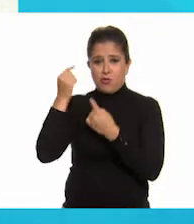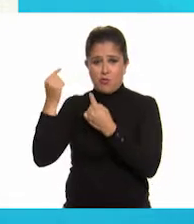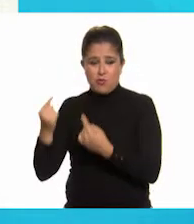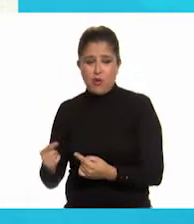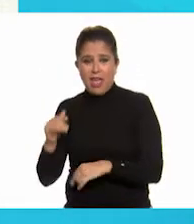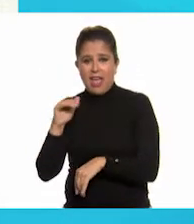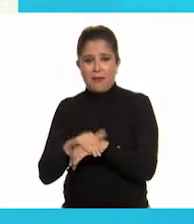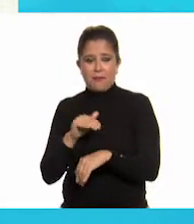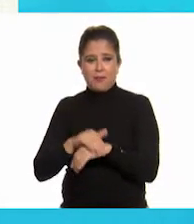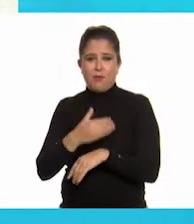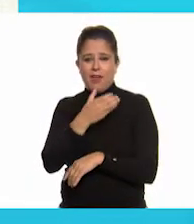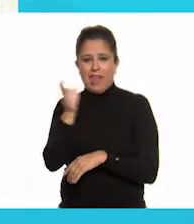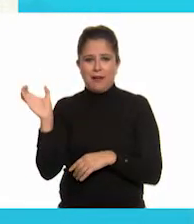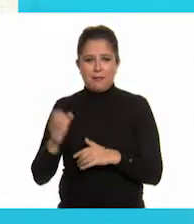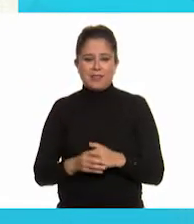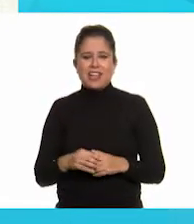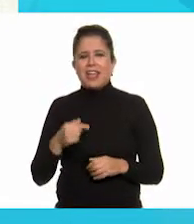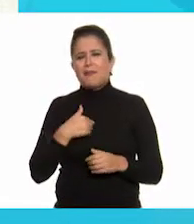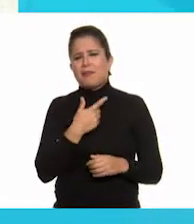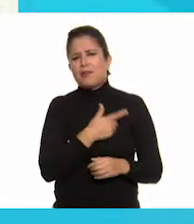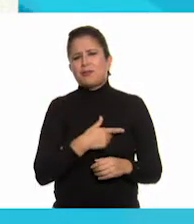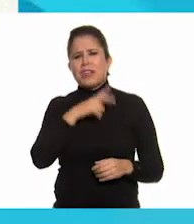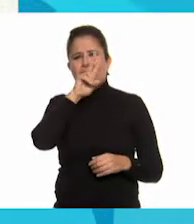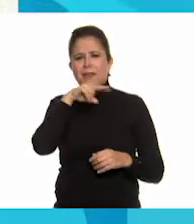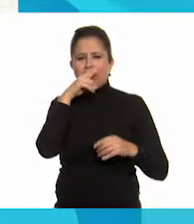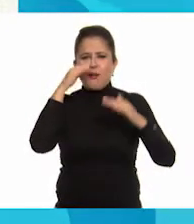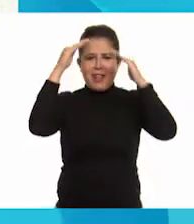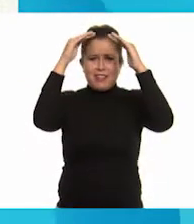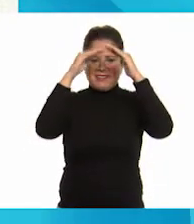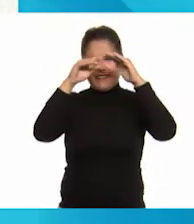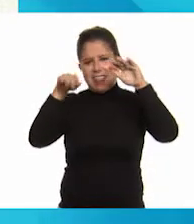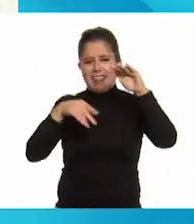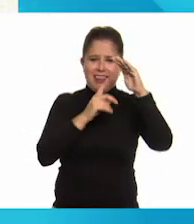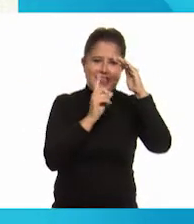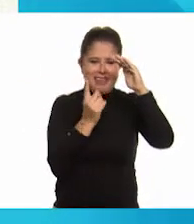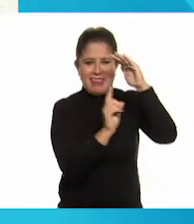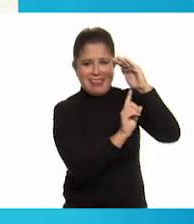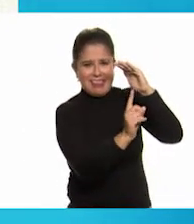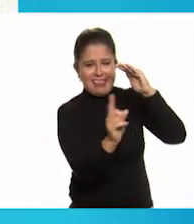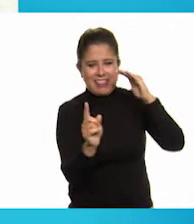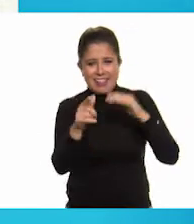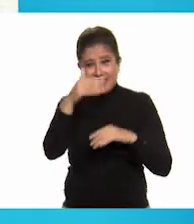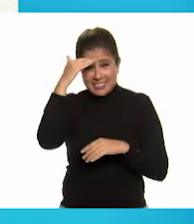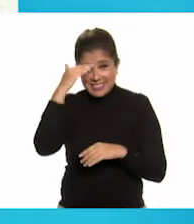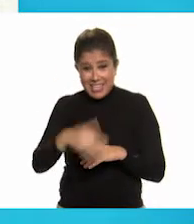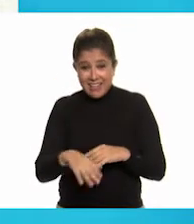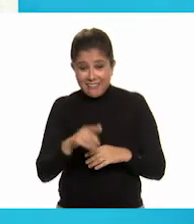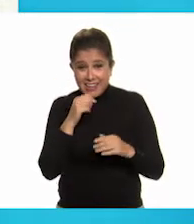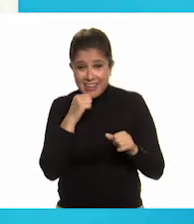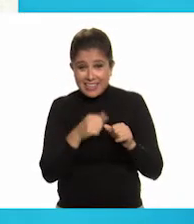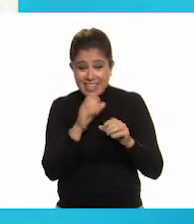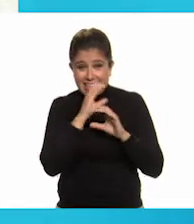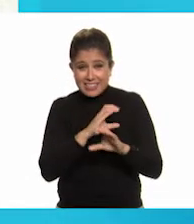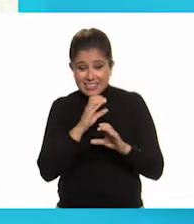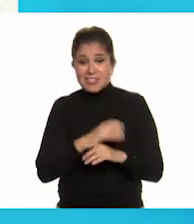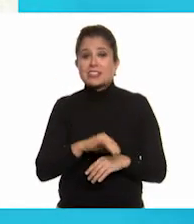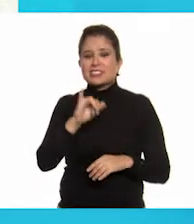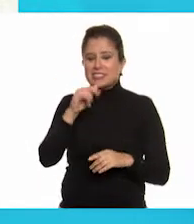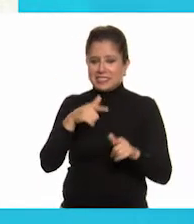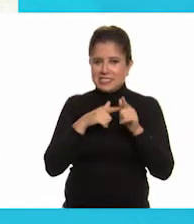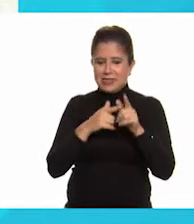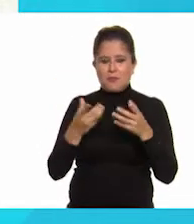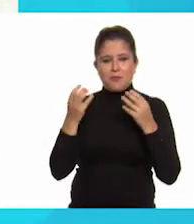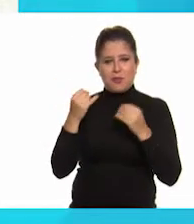sus amigos en el campo. Ay, a mí me encantaba la víbora de la mar. Ay, a mí también. ¿Te sabes la letra? Hasta la fecha, esa se sigue